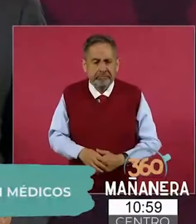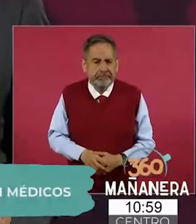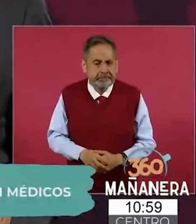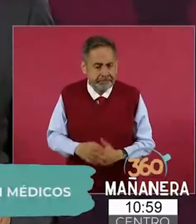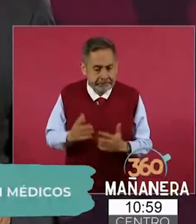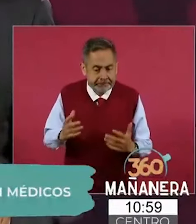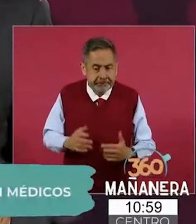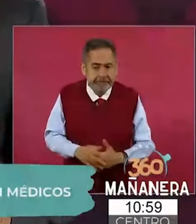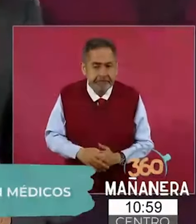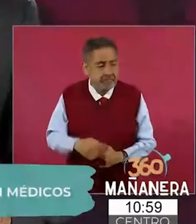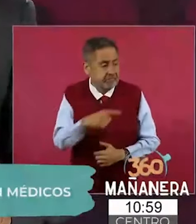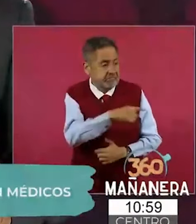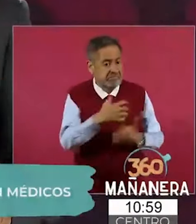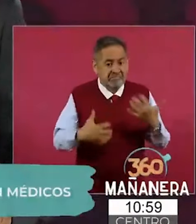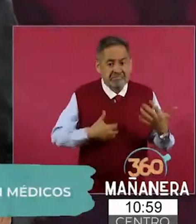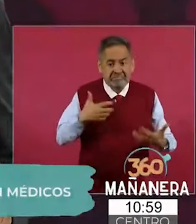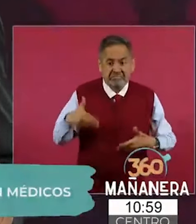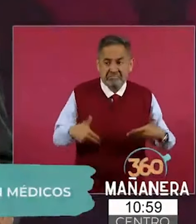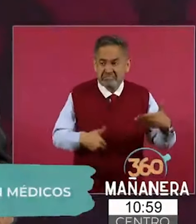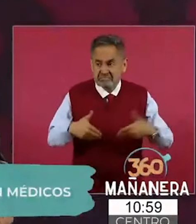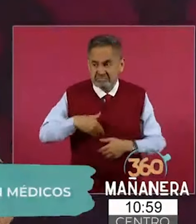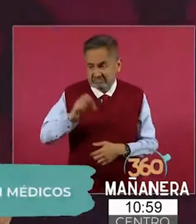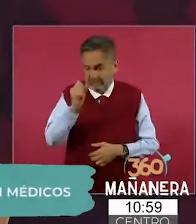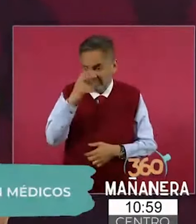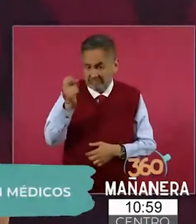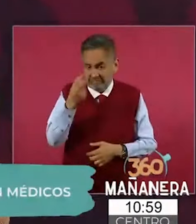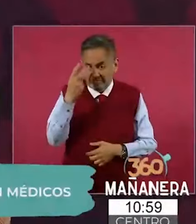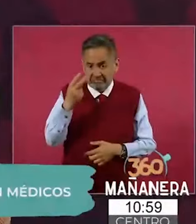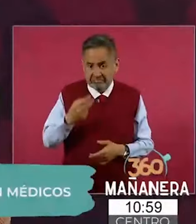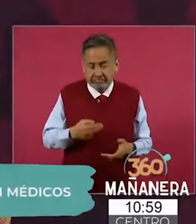Y se molestan los